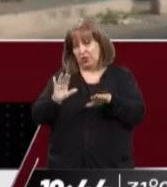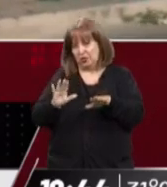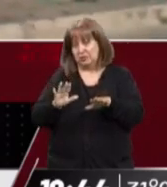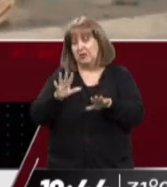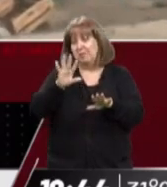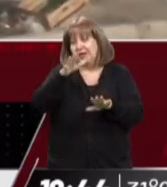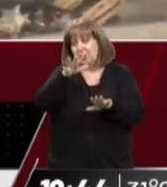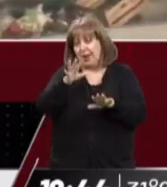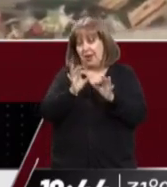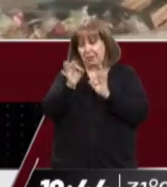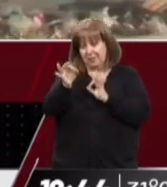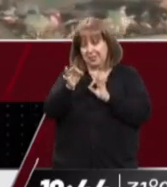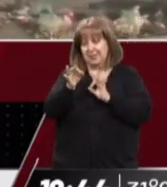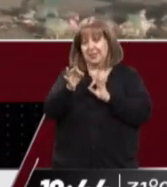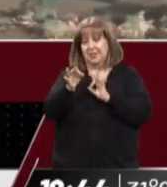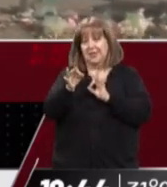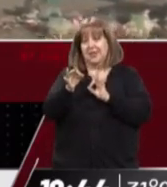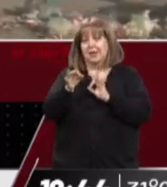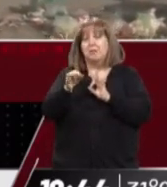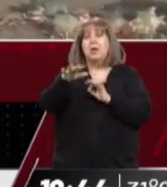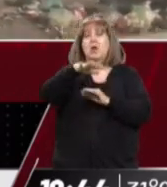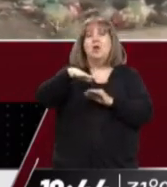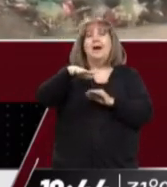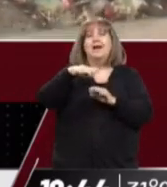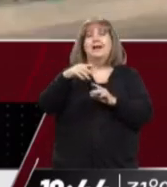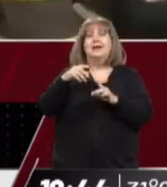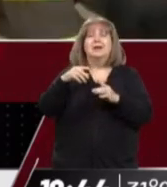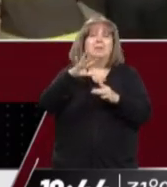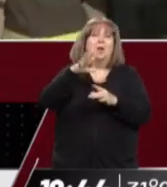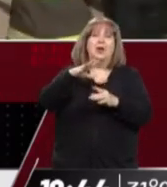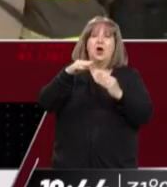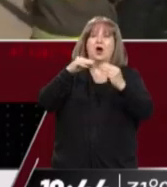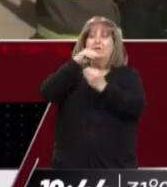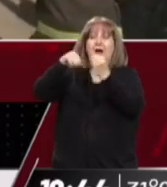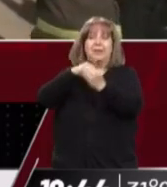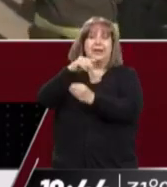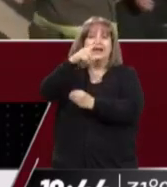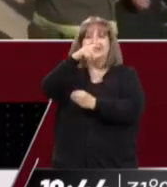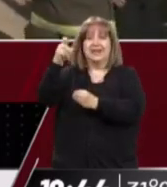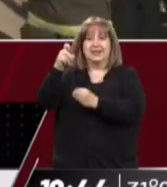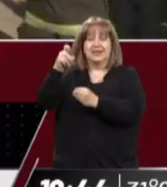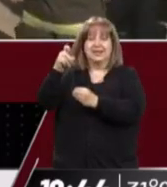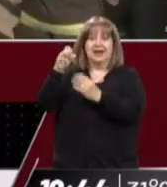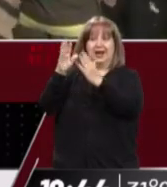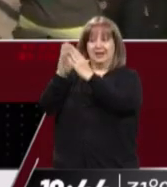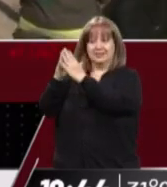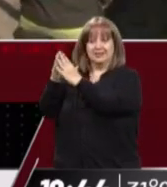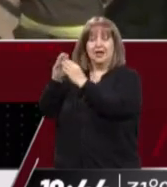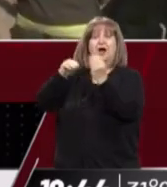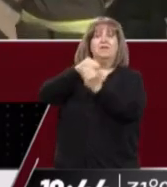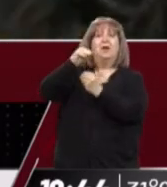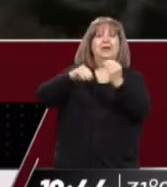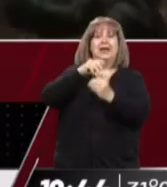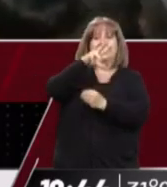para que tengan una idea más o menos a la distancia pleno campo papa unas trescientas familias si en casas aproximadamente y el pozo